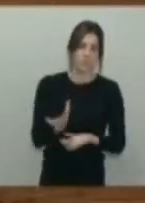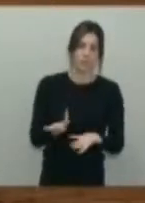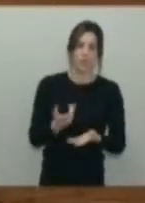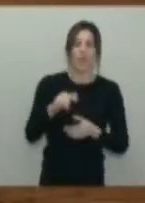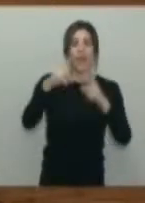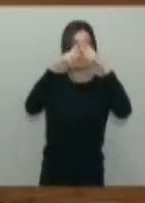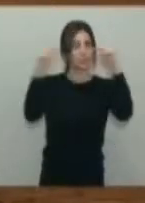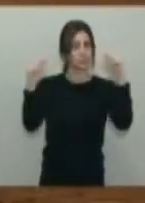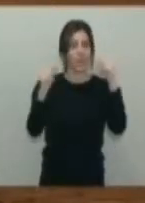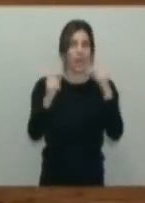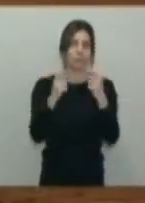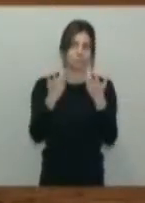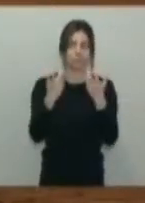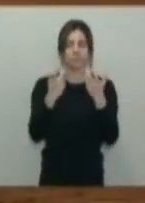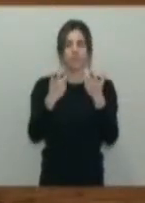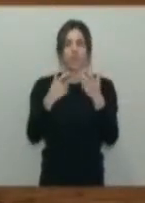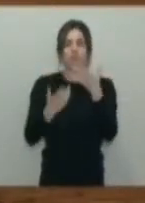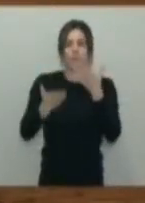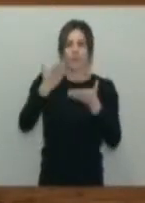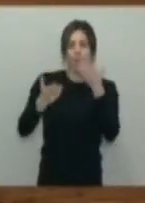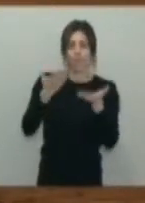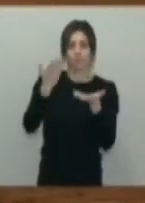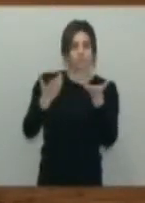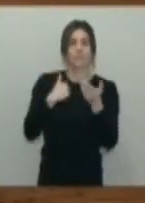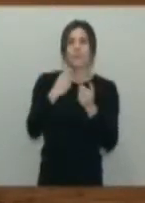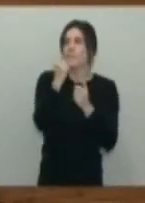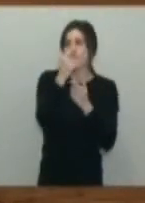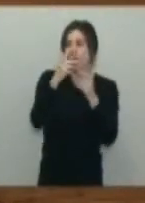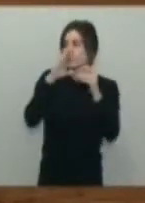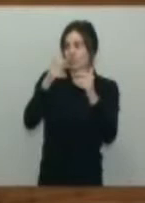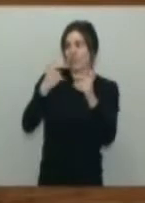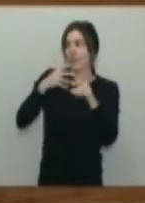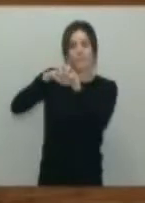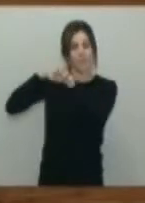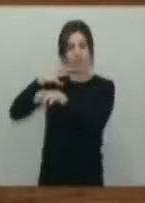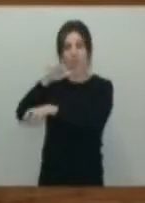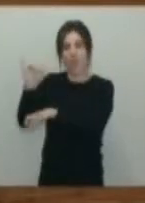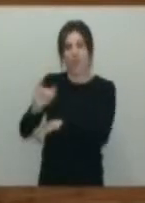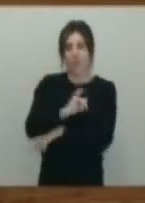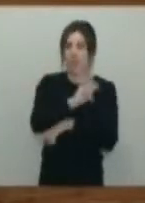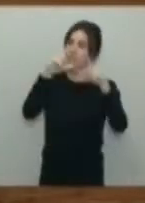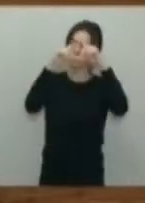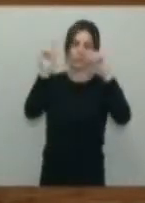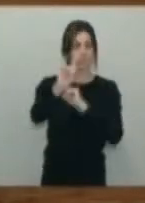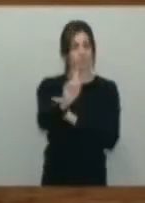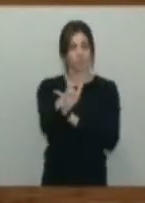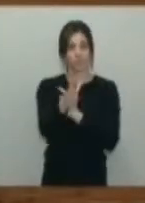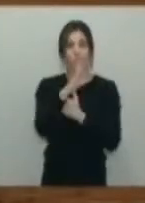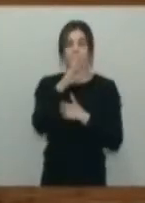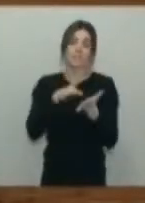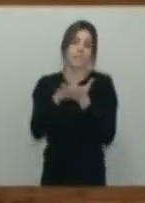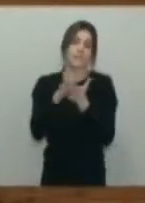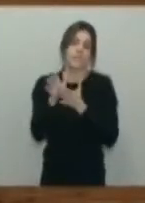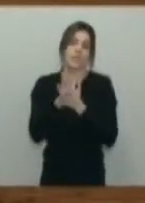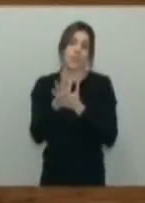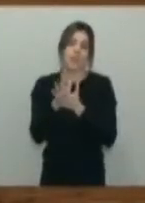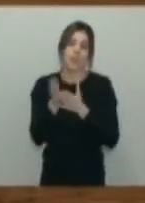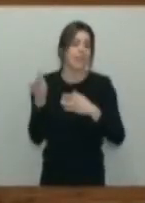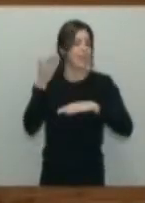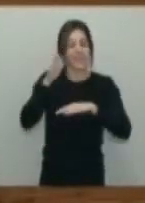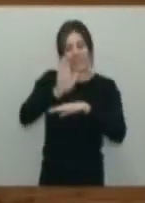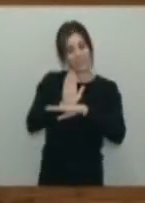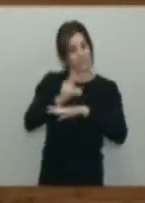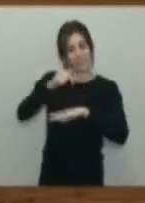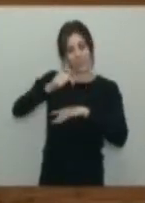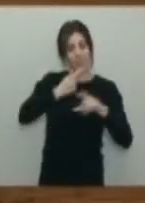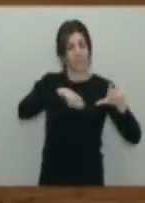las pocas comunidades autónomas que todavía no lo ha constituido, lo que además nos deja sin representación en el Consejo Estatal, puesto que, de acuerdo